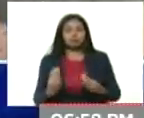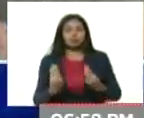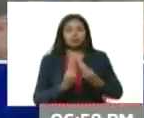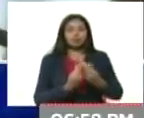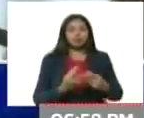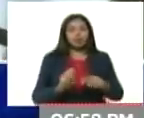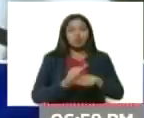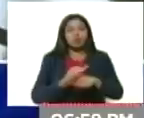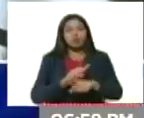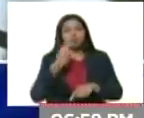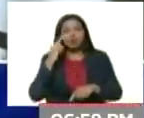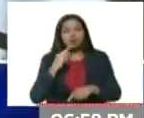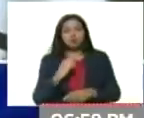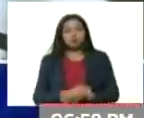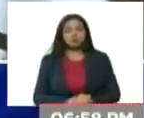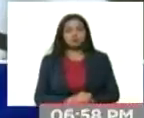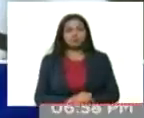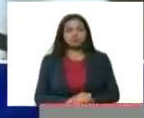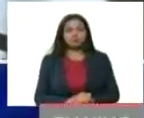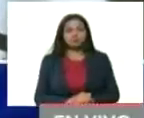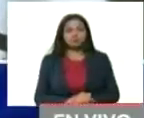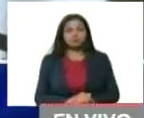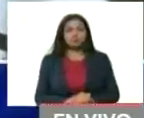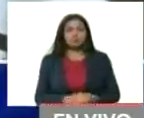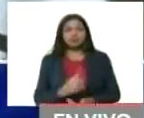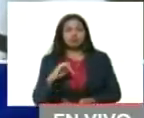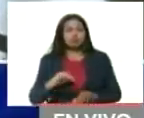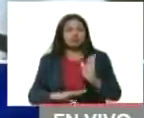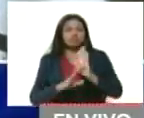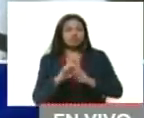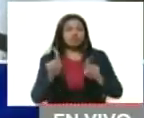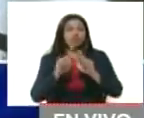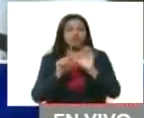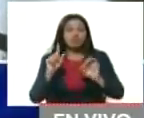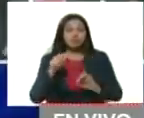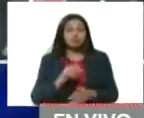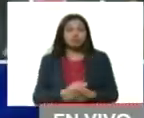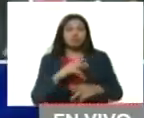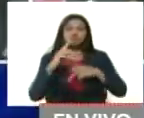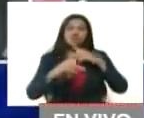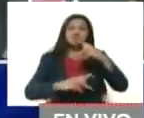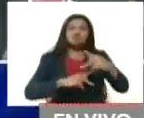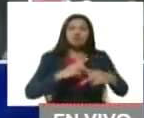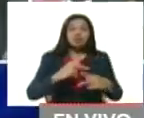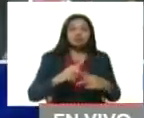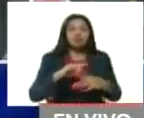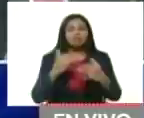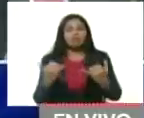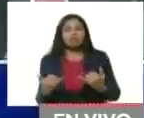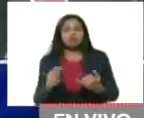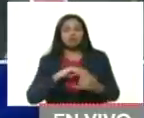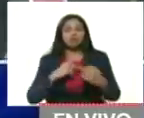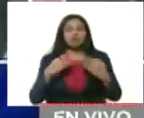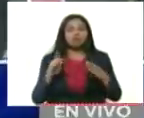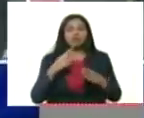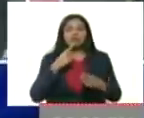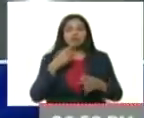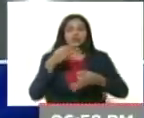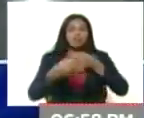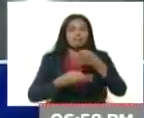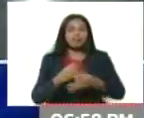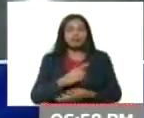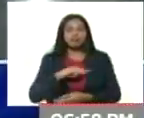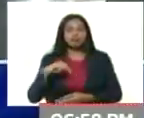con el gobierno bolivariano para desarrollar un proceso que a estas alturas nos permite decir que